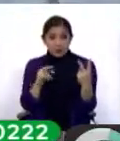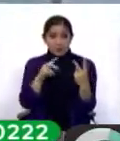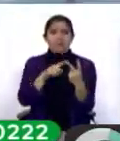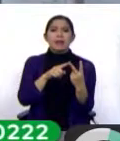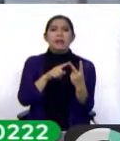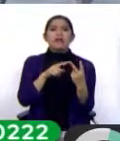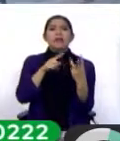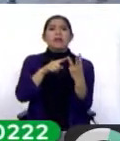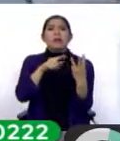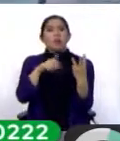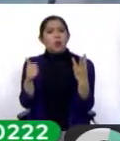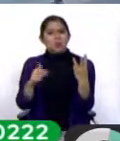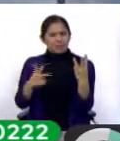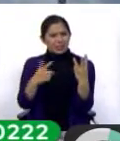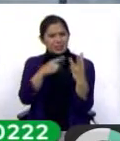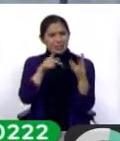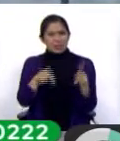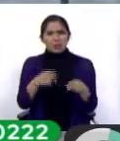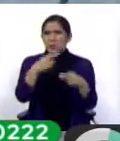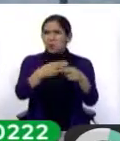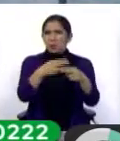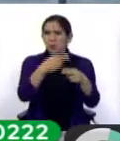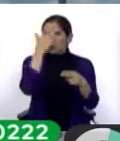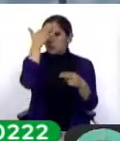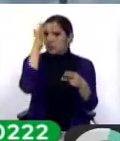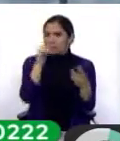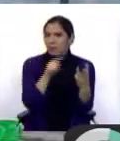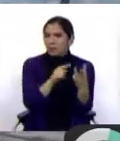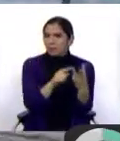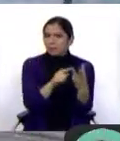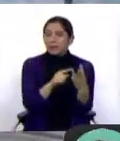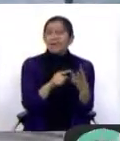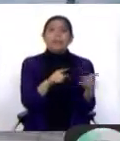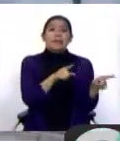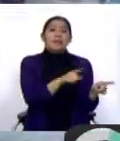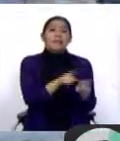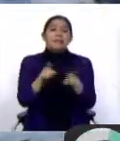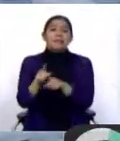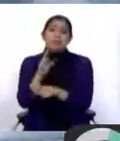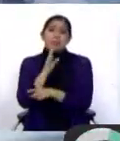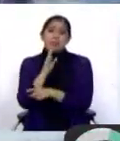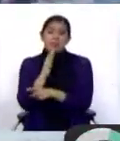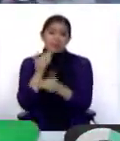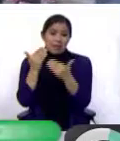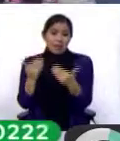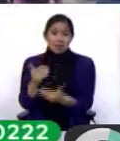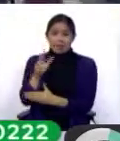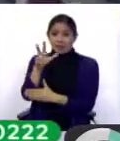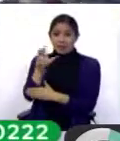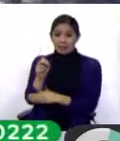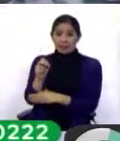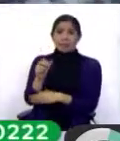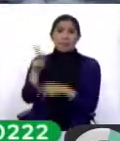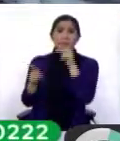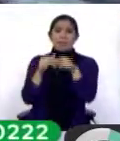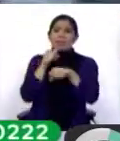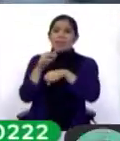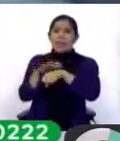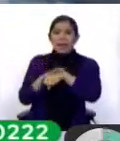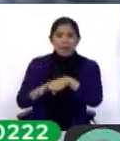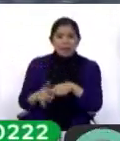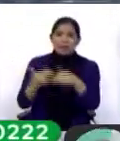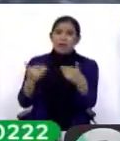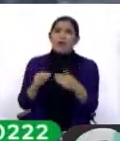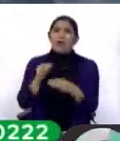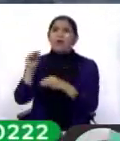y un tercer fallecido aún no identificado. Además confirmó que existen hasta el momento 30 personas heridas, las cuales se encuentran